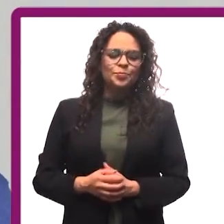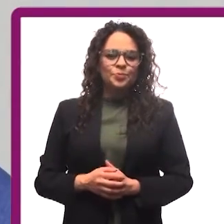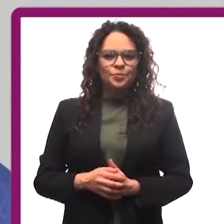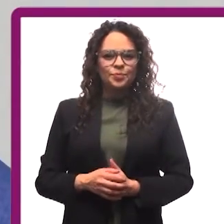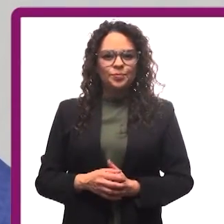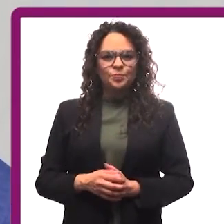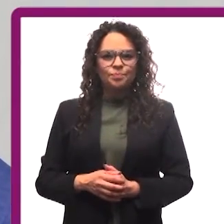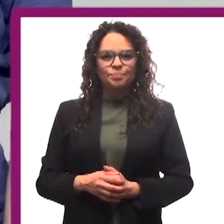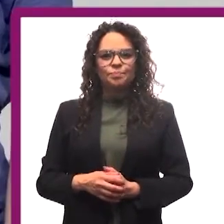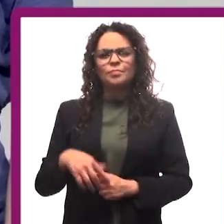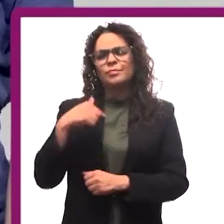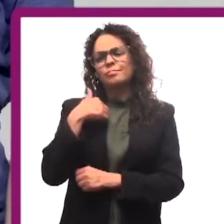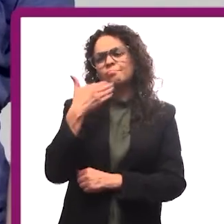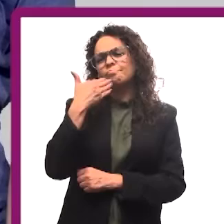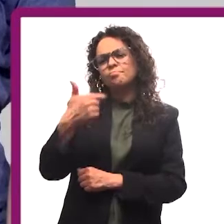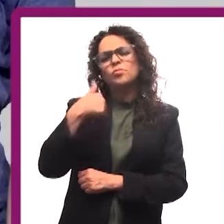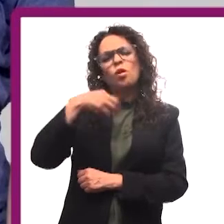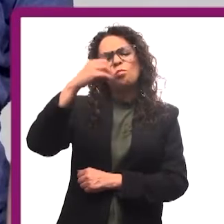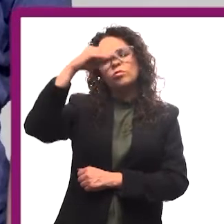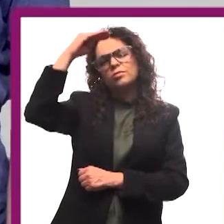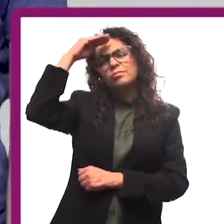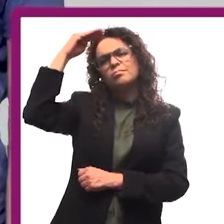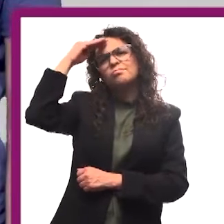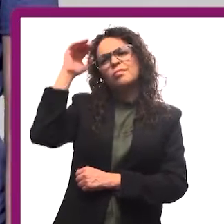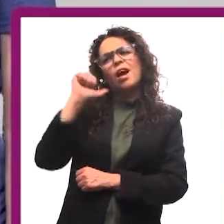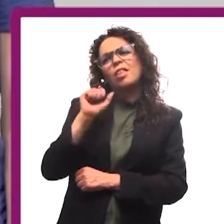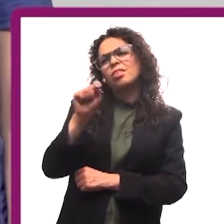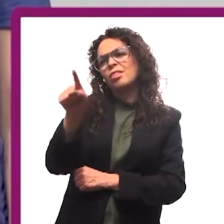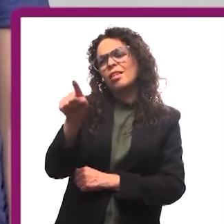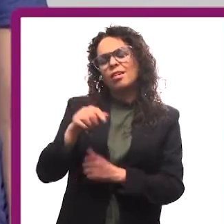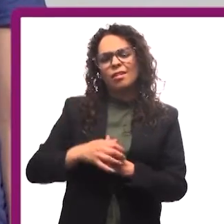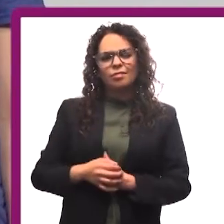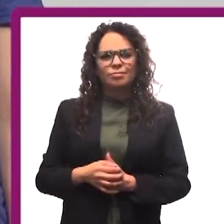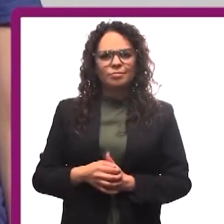Ay, yo bien, pensando en ti.